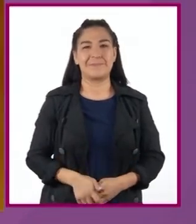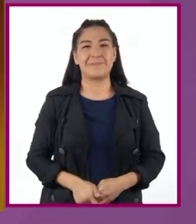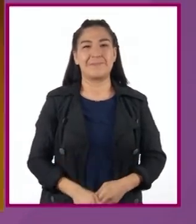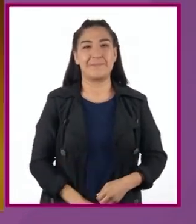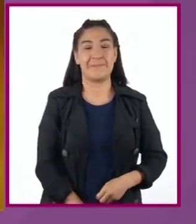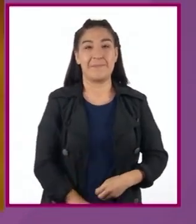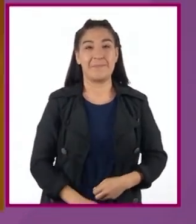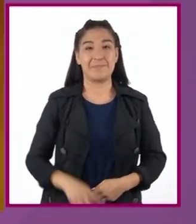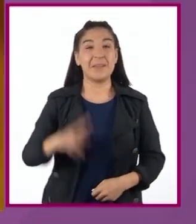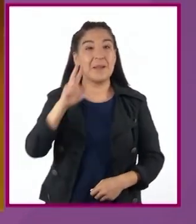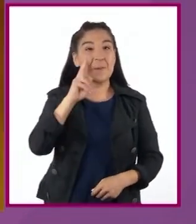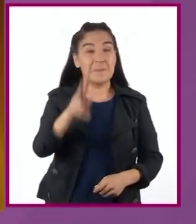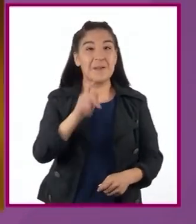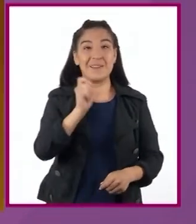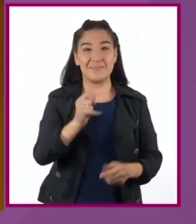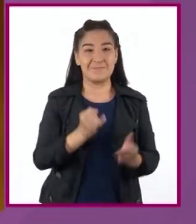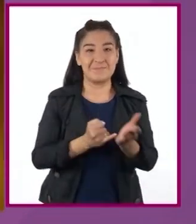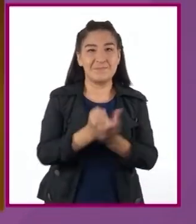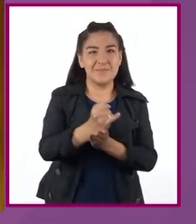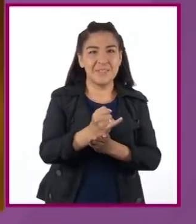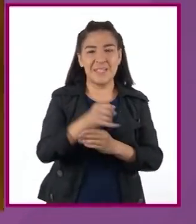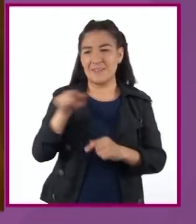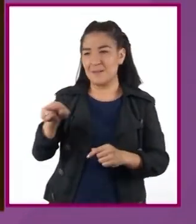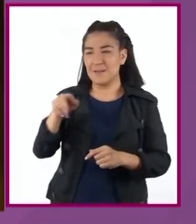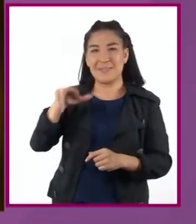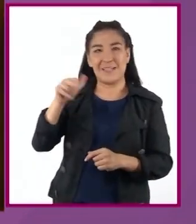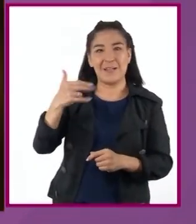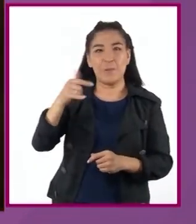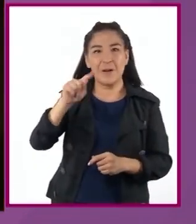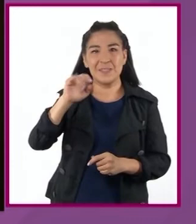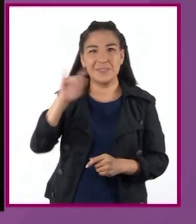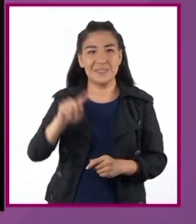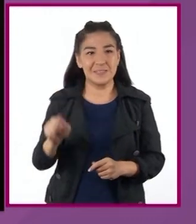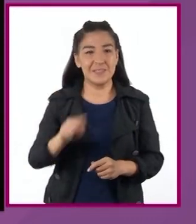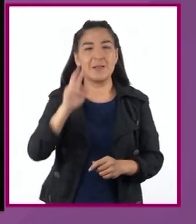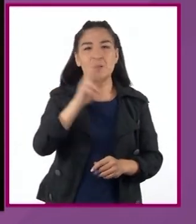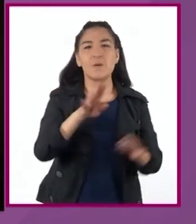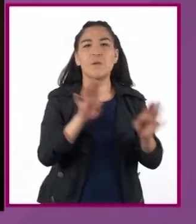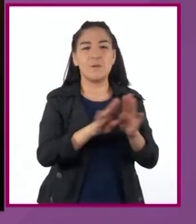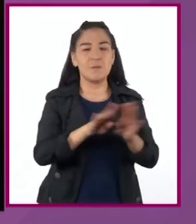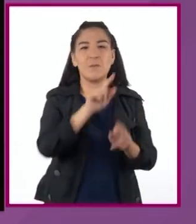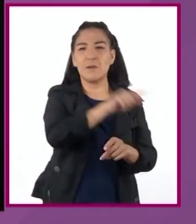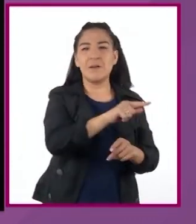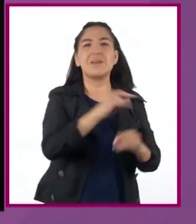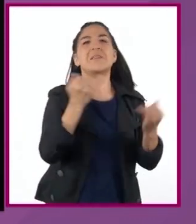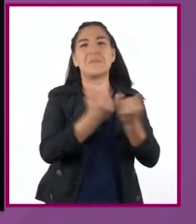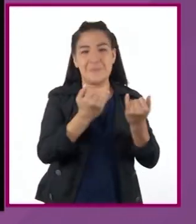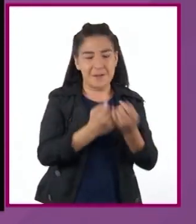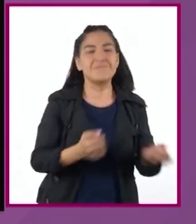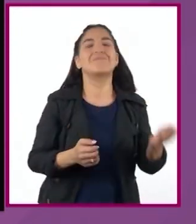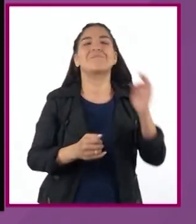Al ver la decisión de Nanahuatzin, Tecusistécatl finalmente se lanzó también.